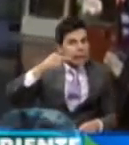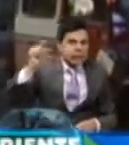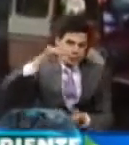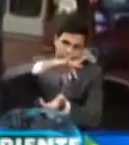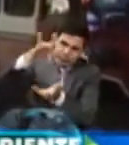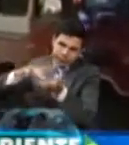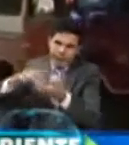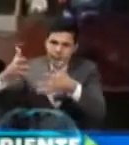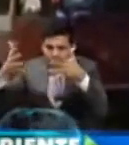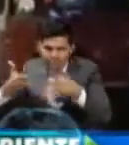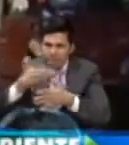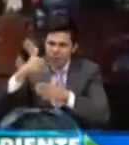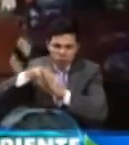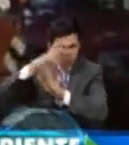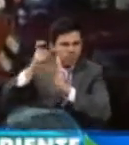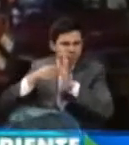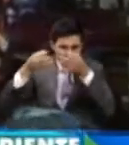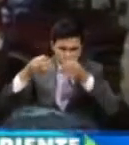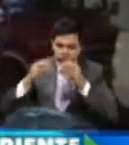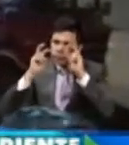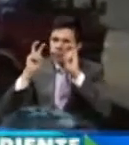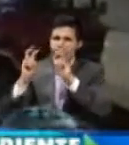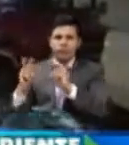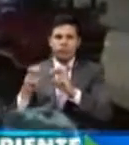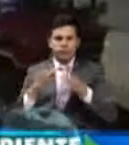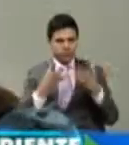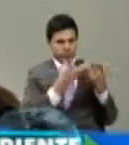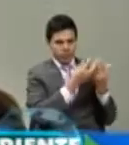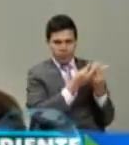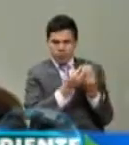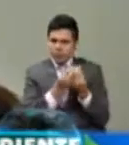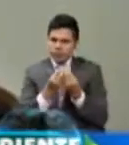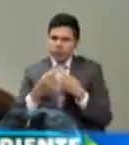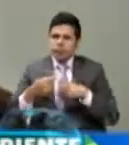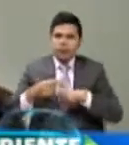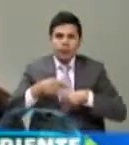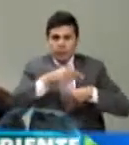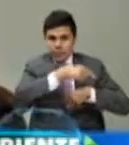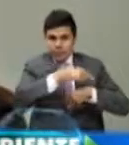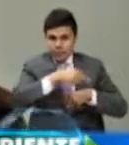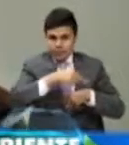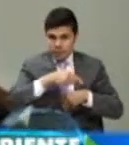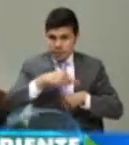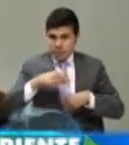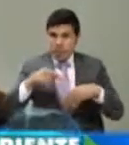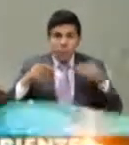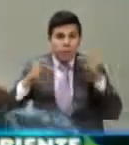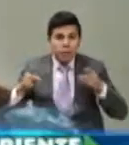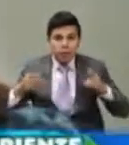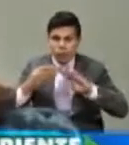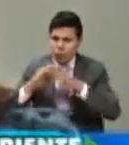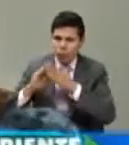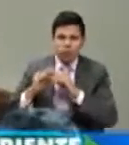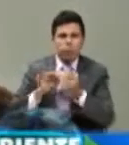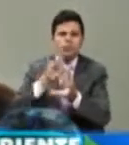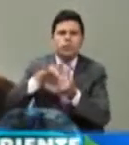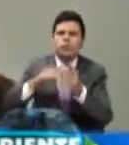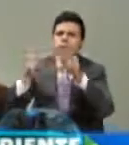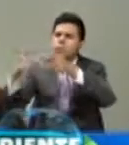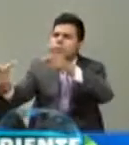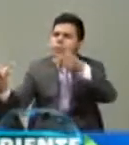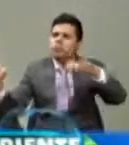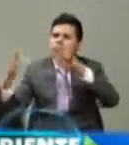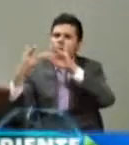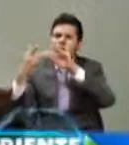Riesgo de Cáchira haga esta evaluación es que permite que ellos empiecen a actuar con la comunidad. La comunidad necesita